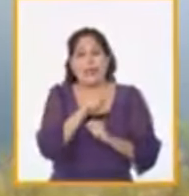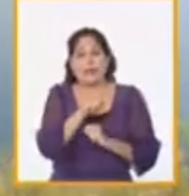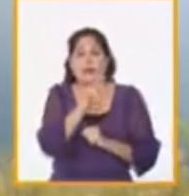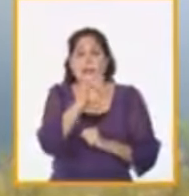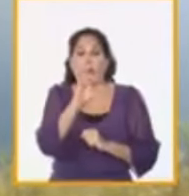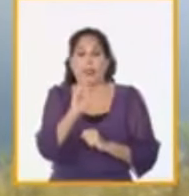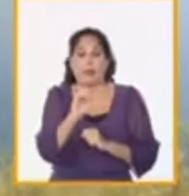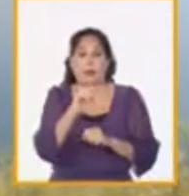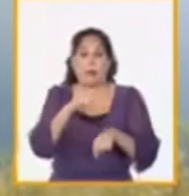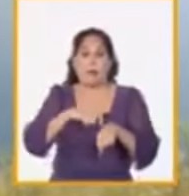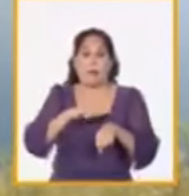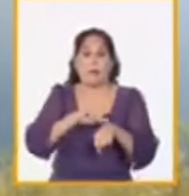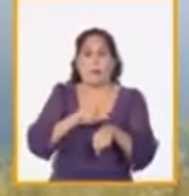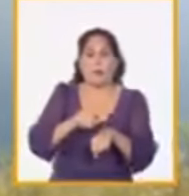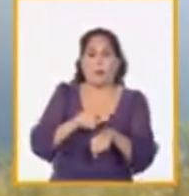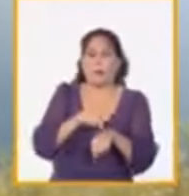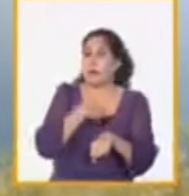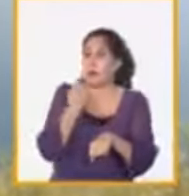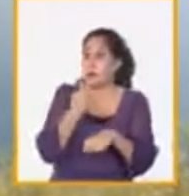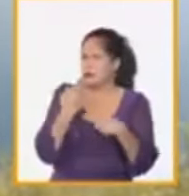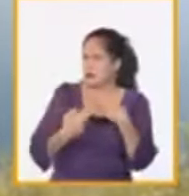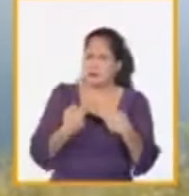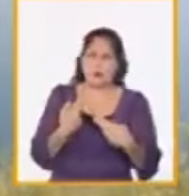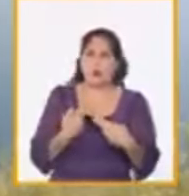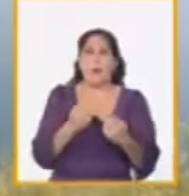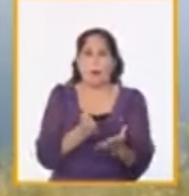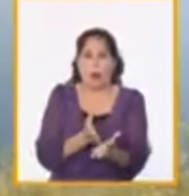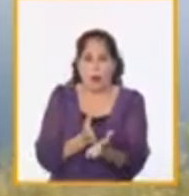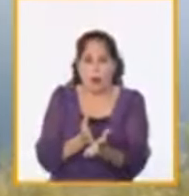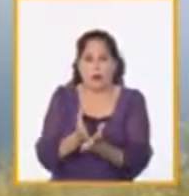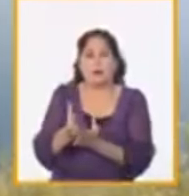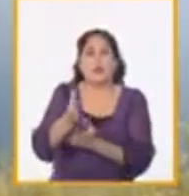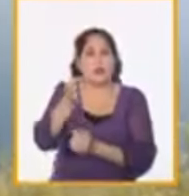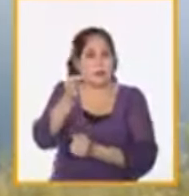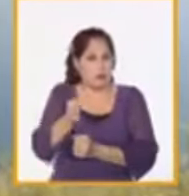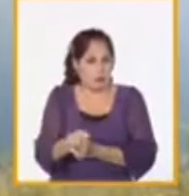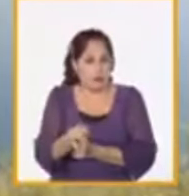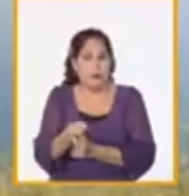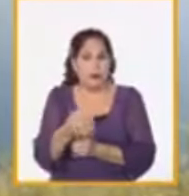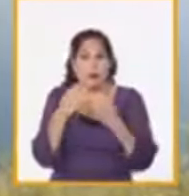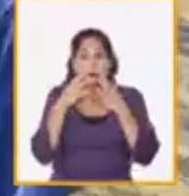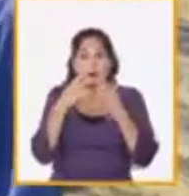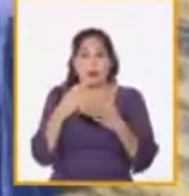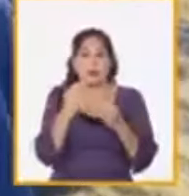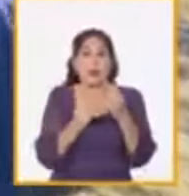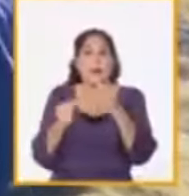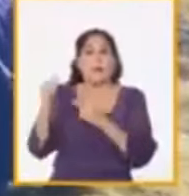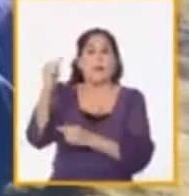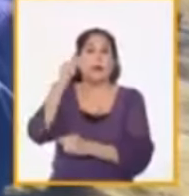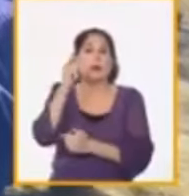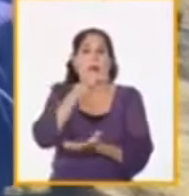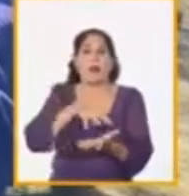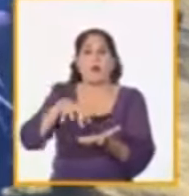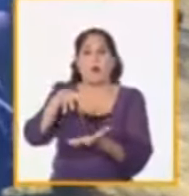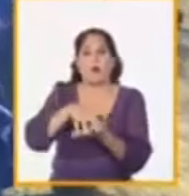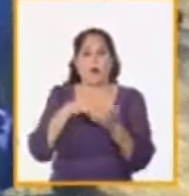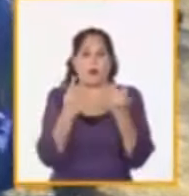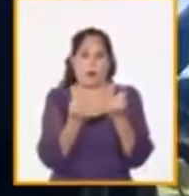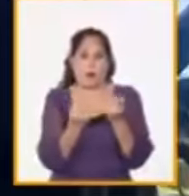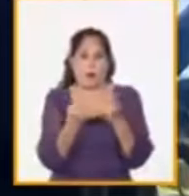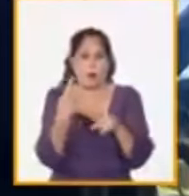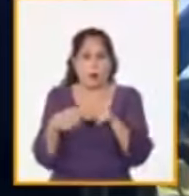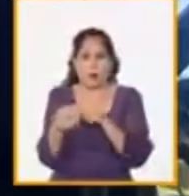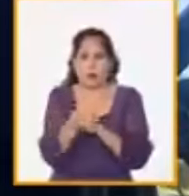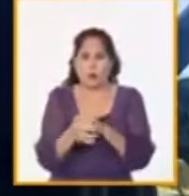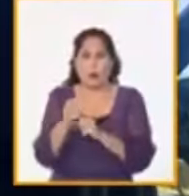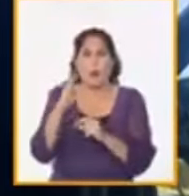por segundo. Eso nos vimos obligados a mantener con vitalidad los principales centros de la economía. Otros municipios como